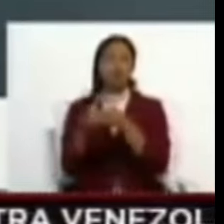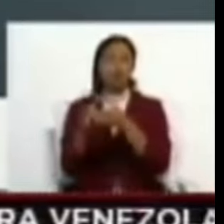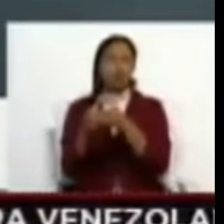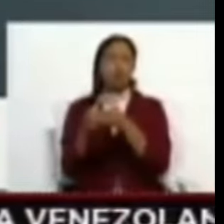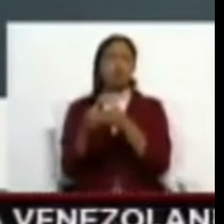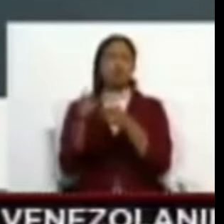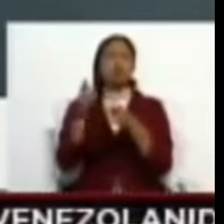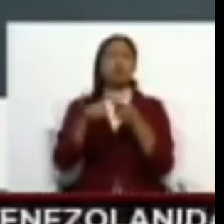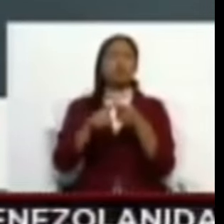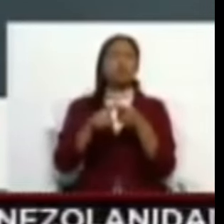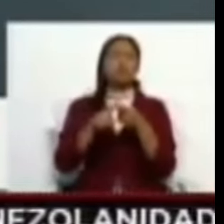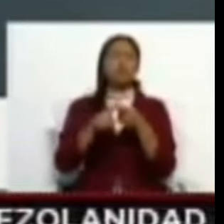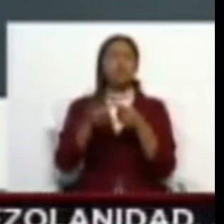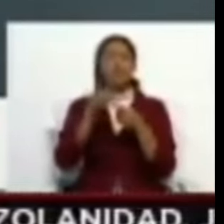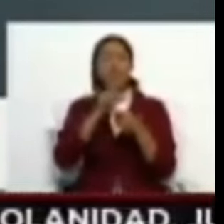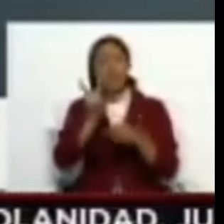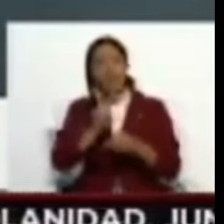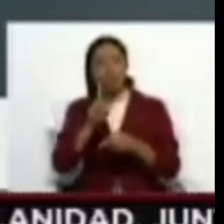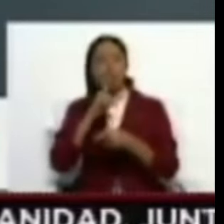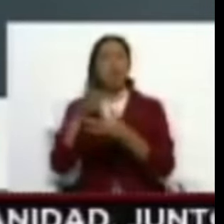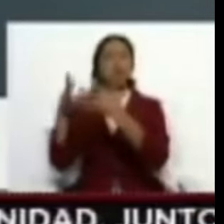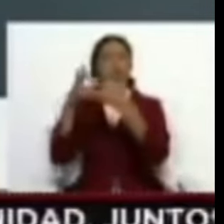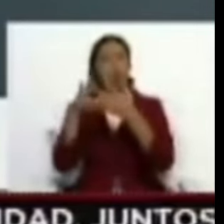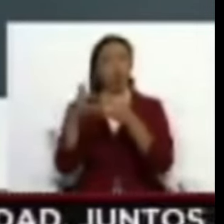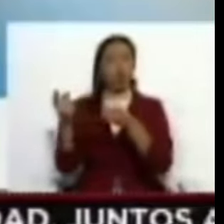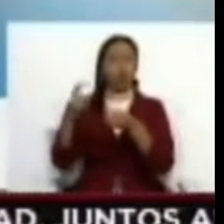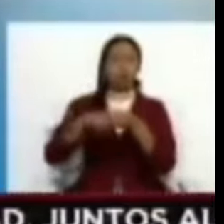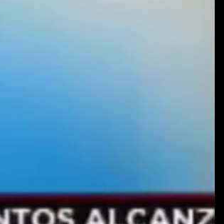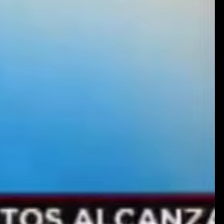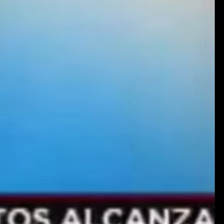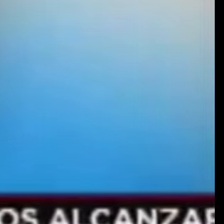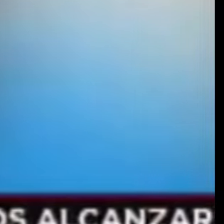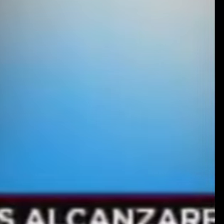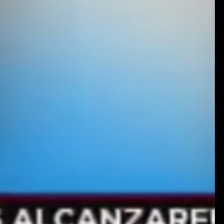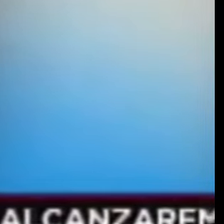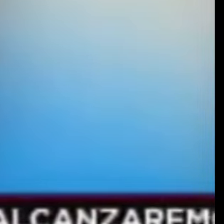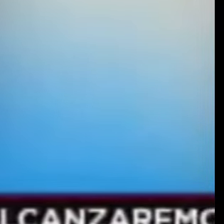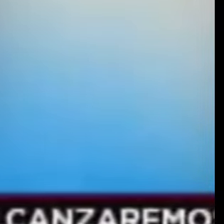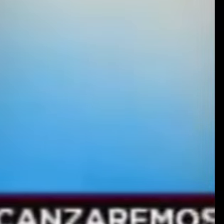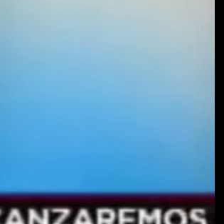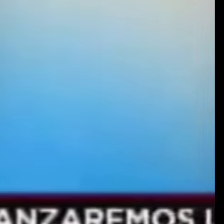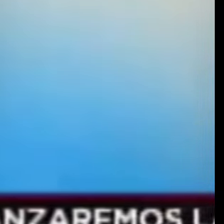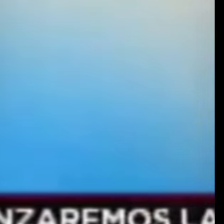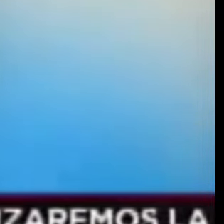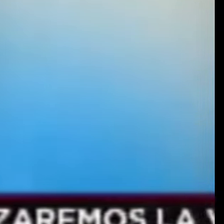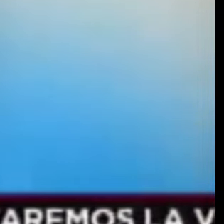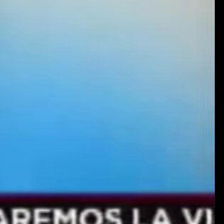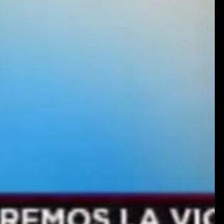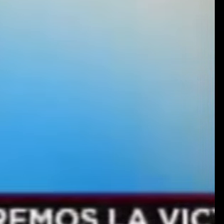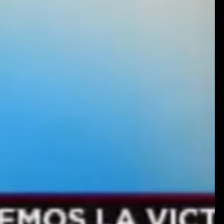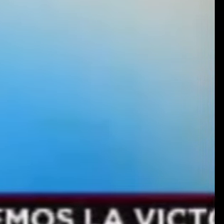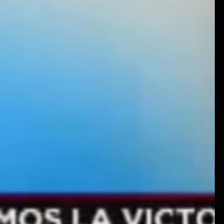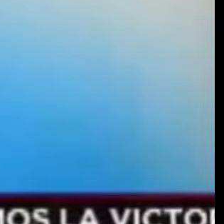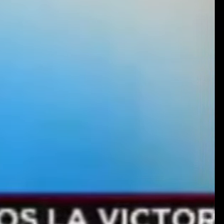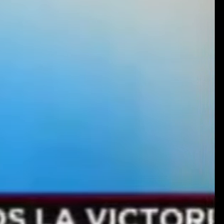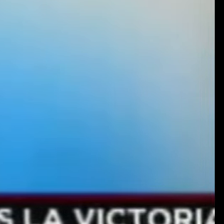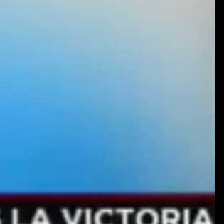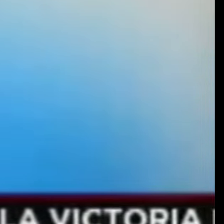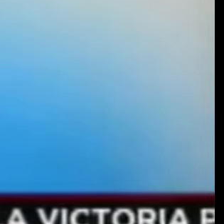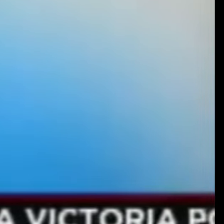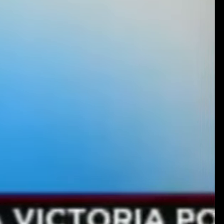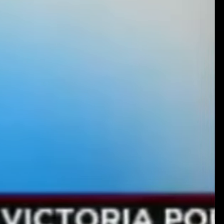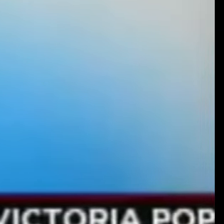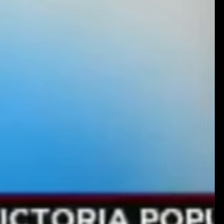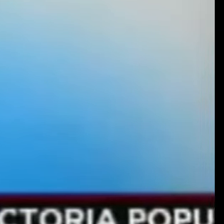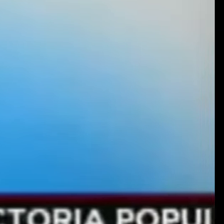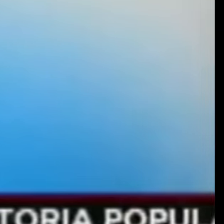tanto de Venezuela como de Estados Unidos. Adelante. Sí, el 27 de abril del año 2024, siendo